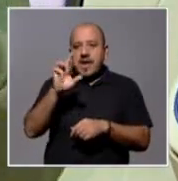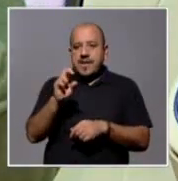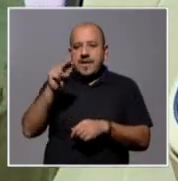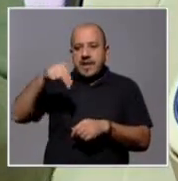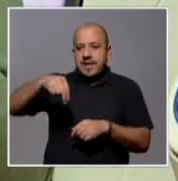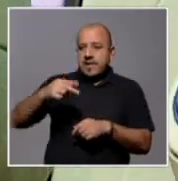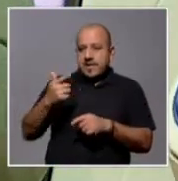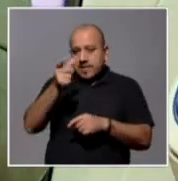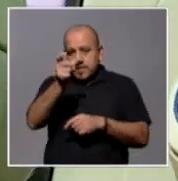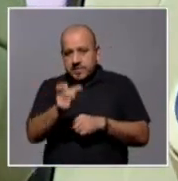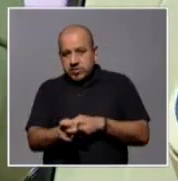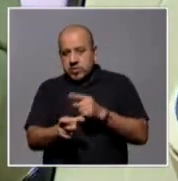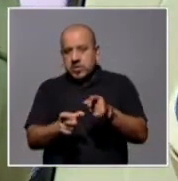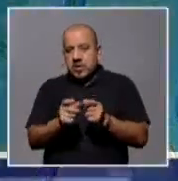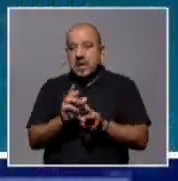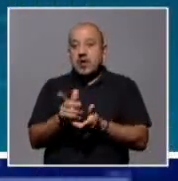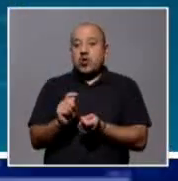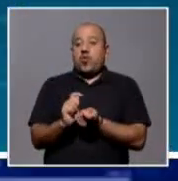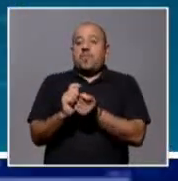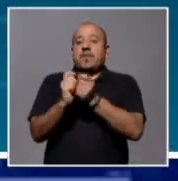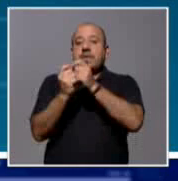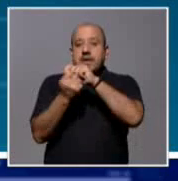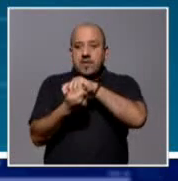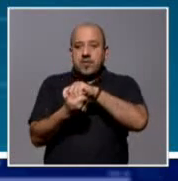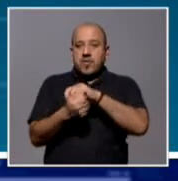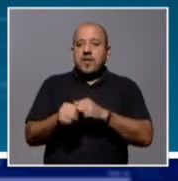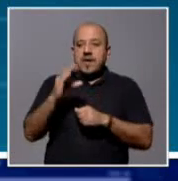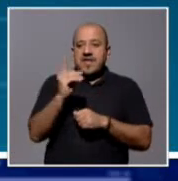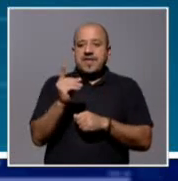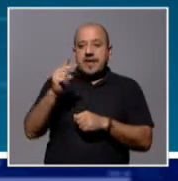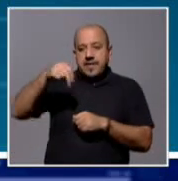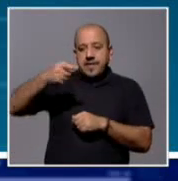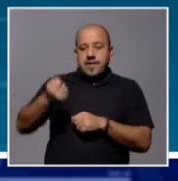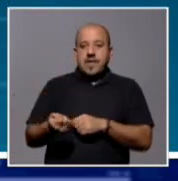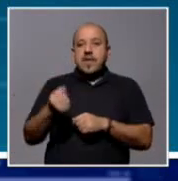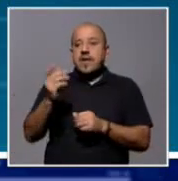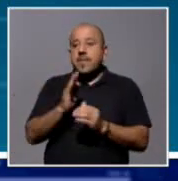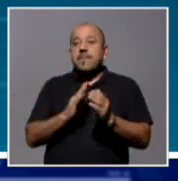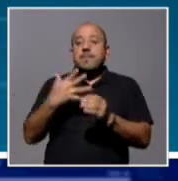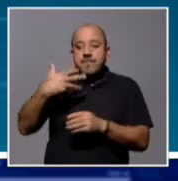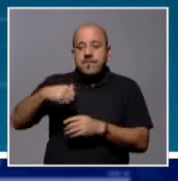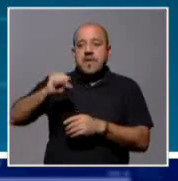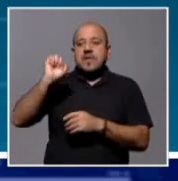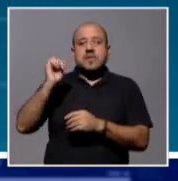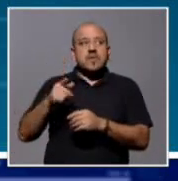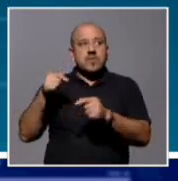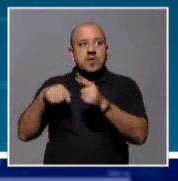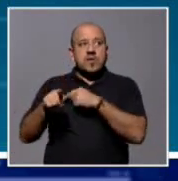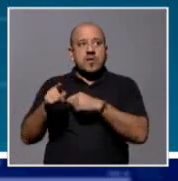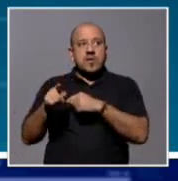ese paciente, convertirlo en DNA, aumentar un poco la cantidad y meterlo en este aparato que